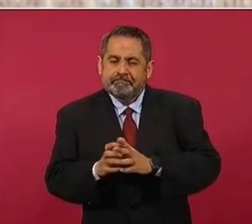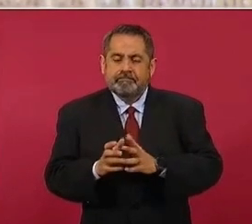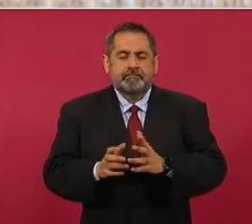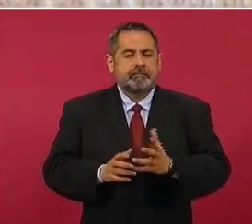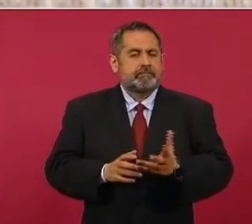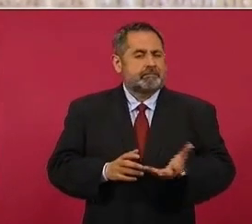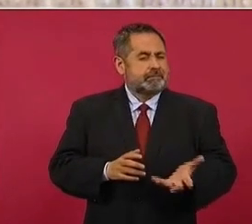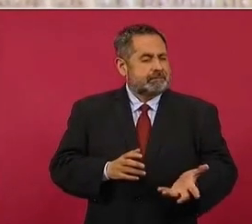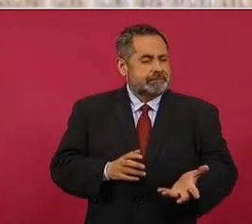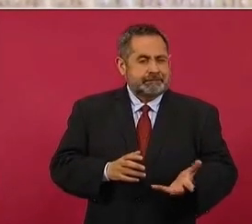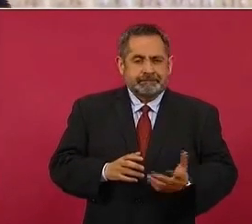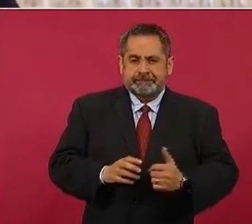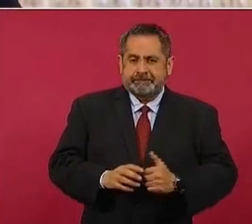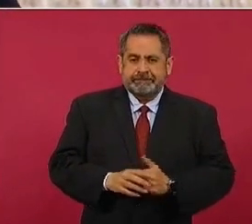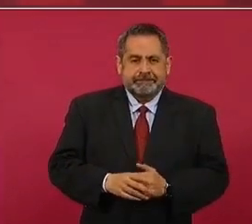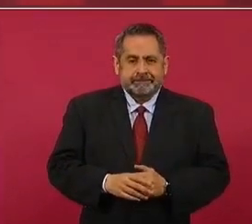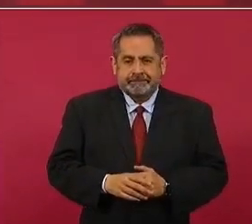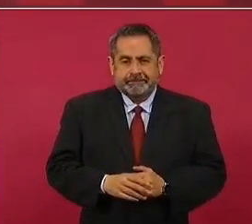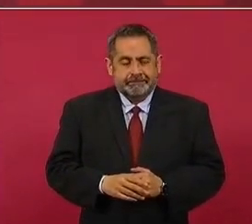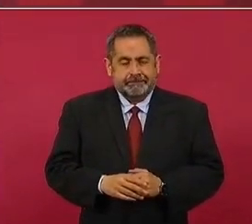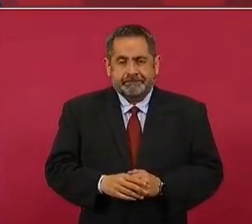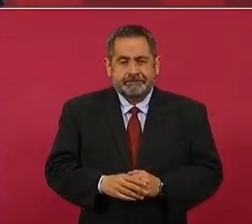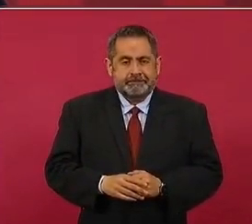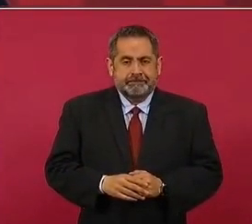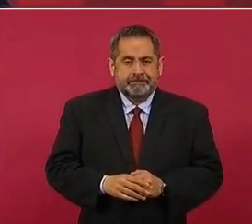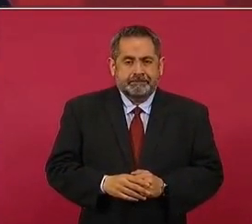Pero imagínense,